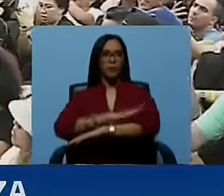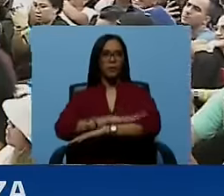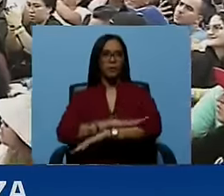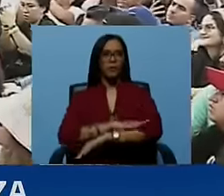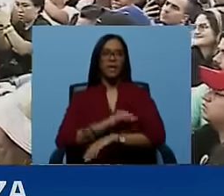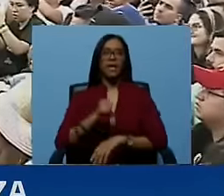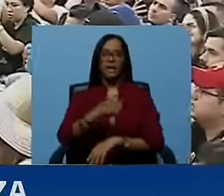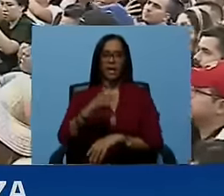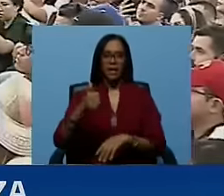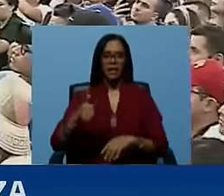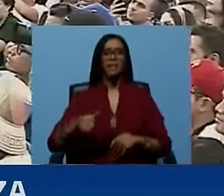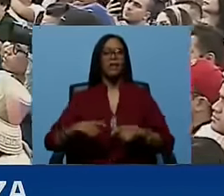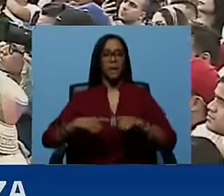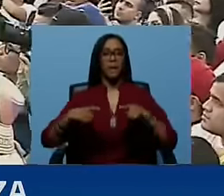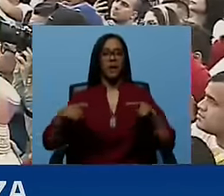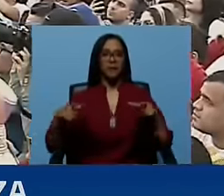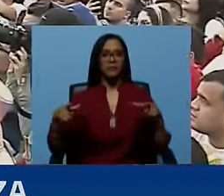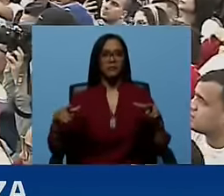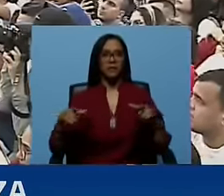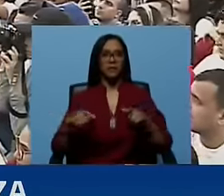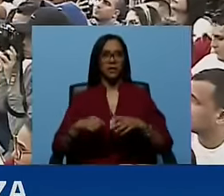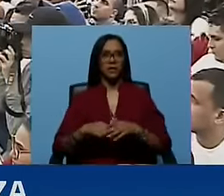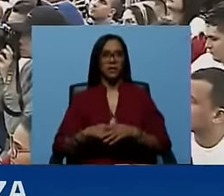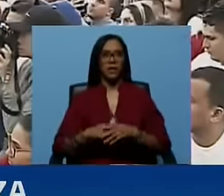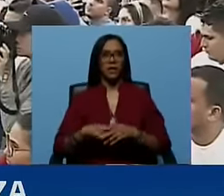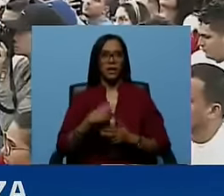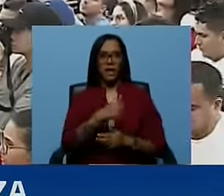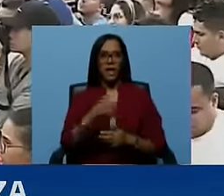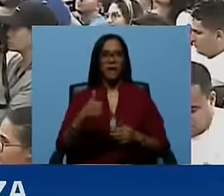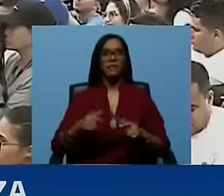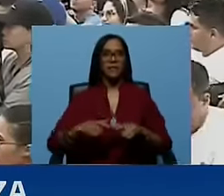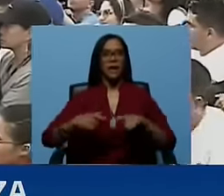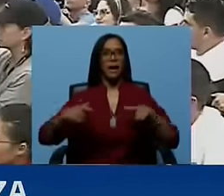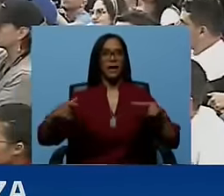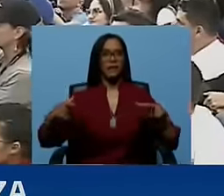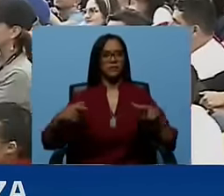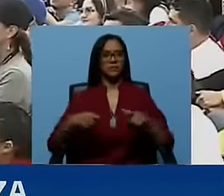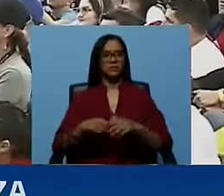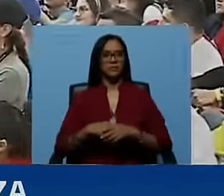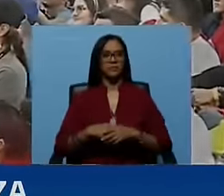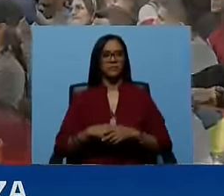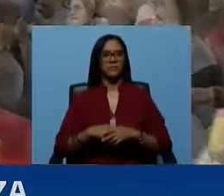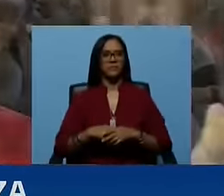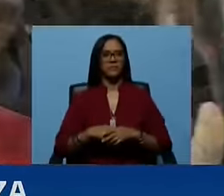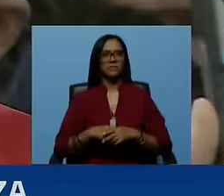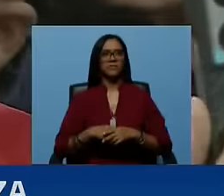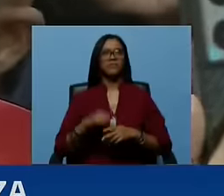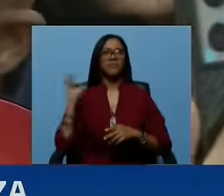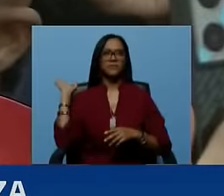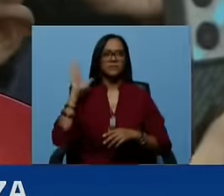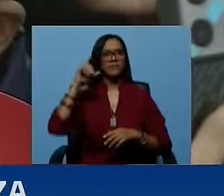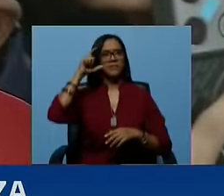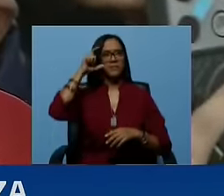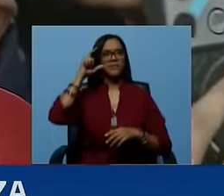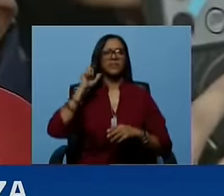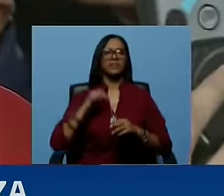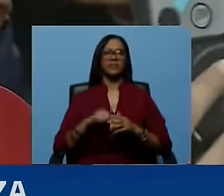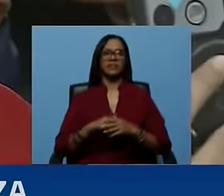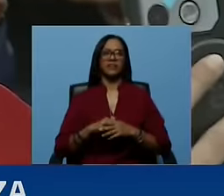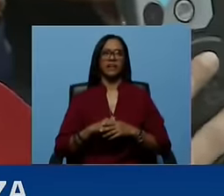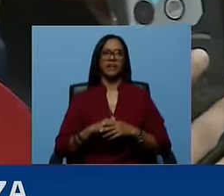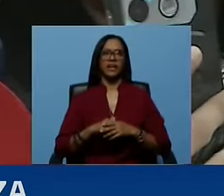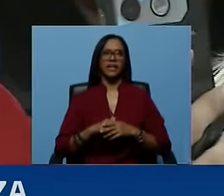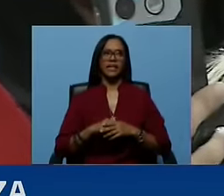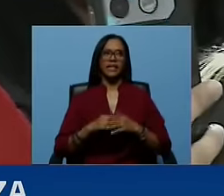Cada vez será más. y llegará el día en